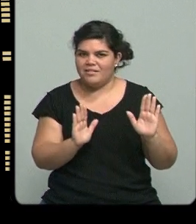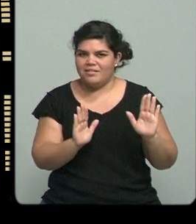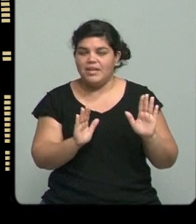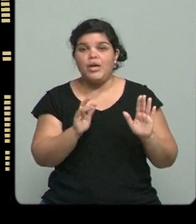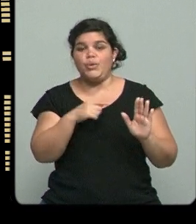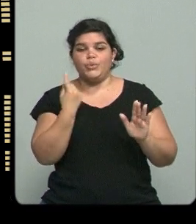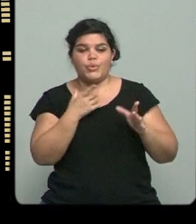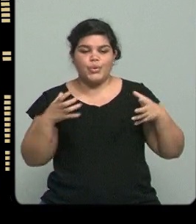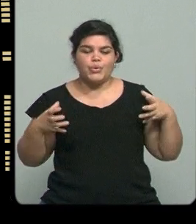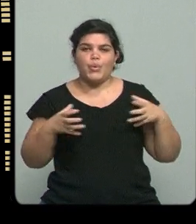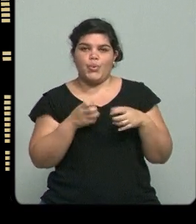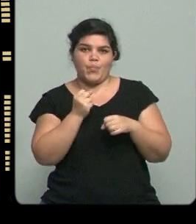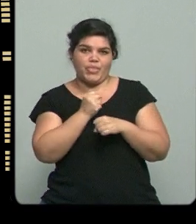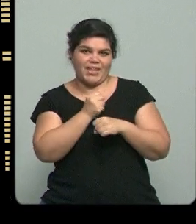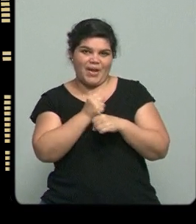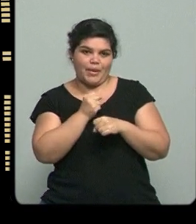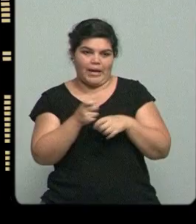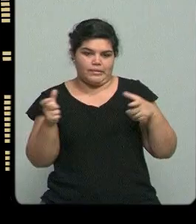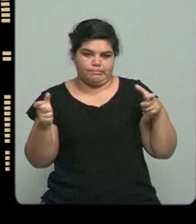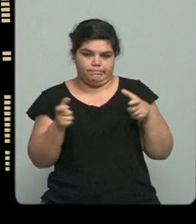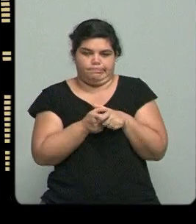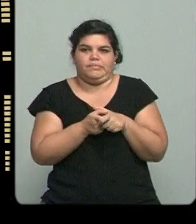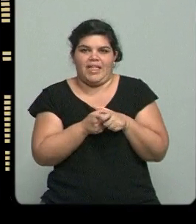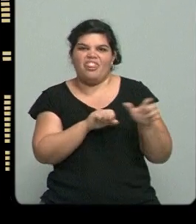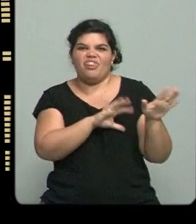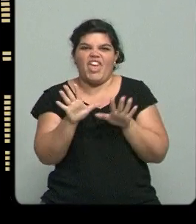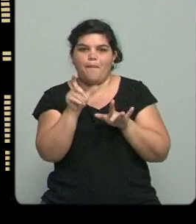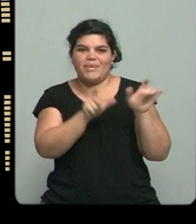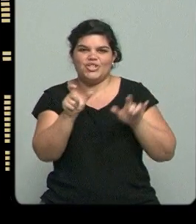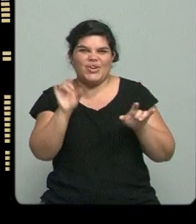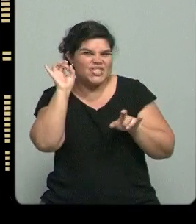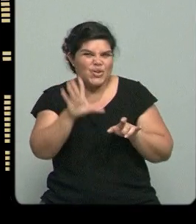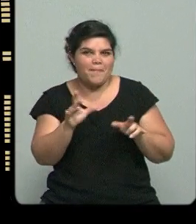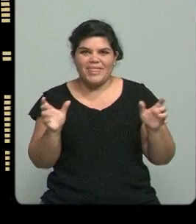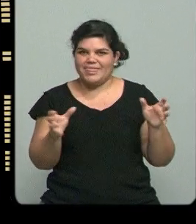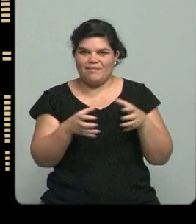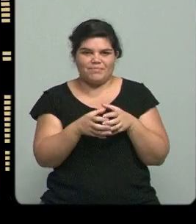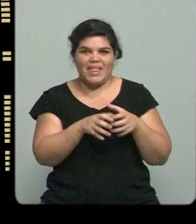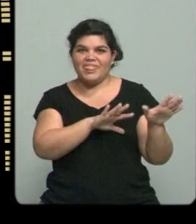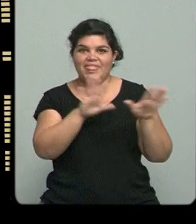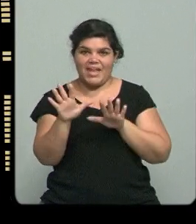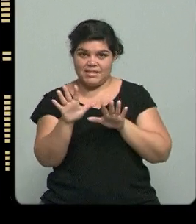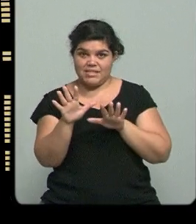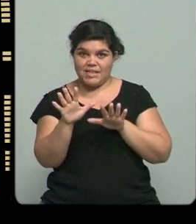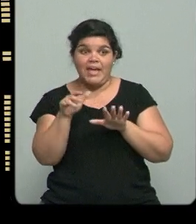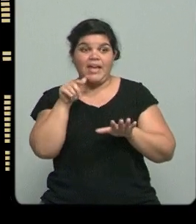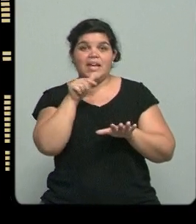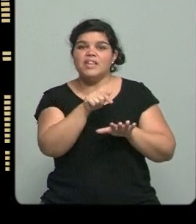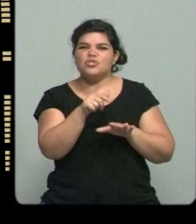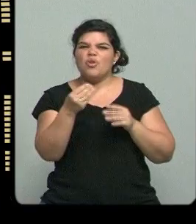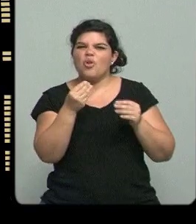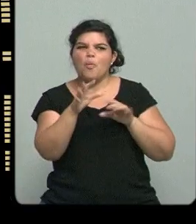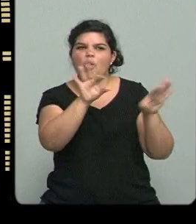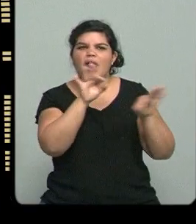estamos trabajando con una población muy chica de 10 jóvenes que provienen de instituciones